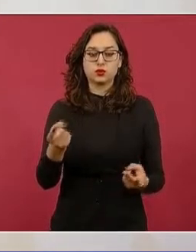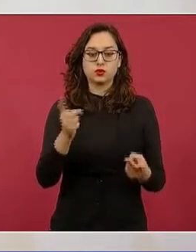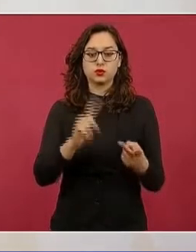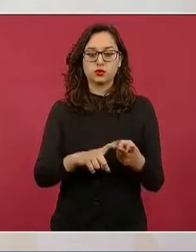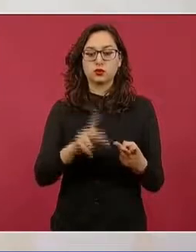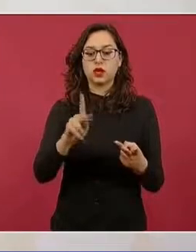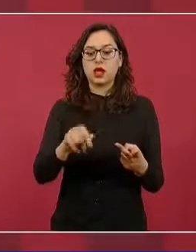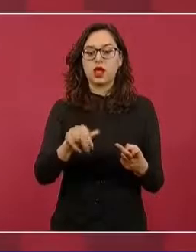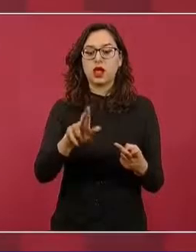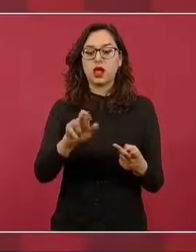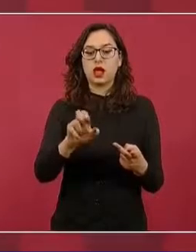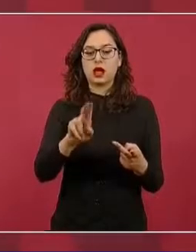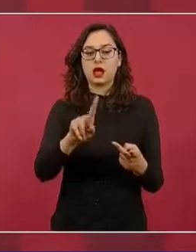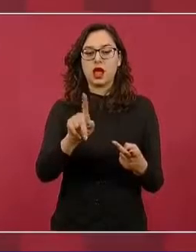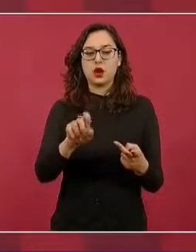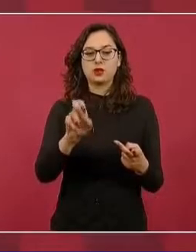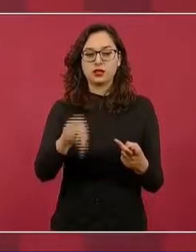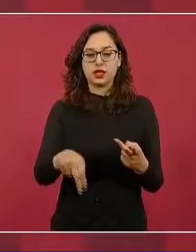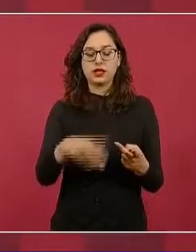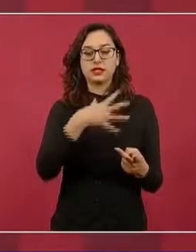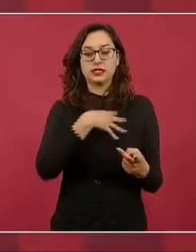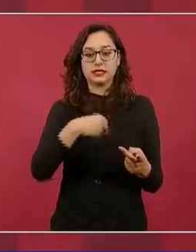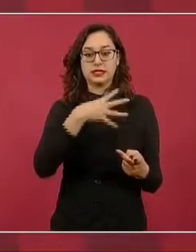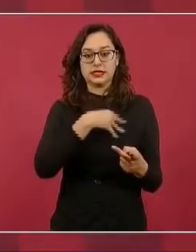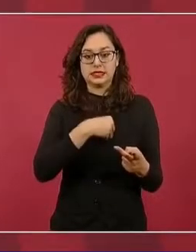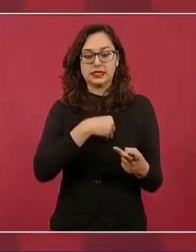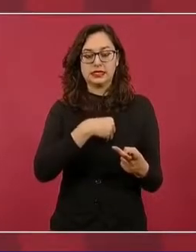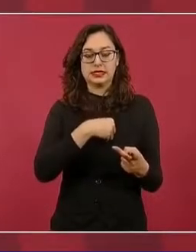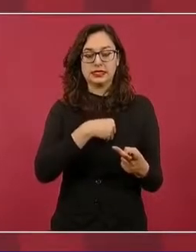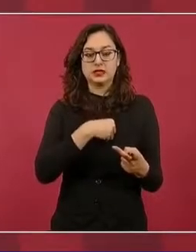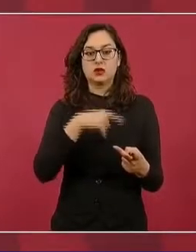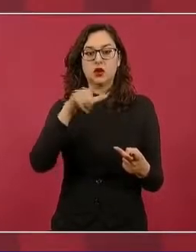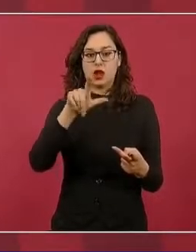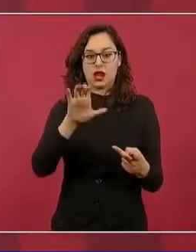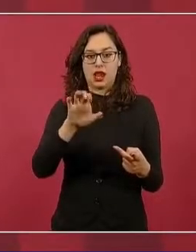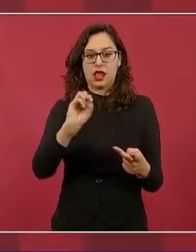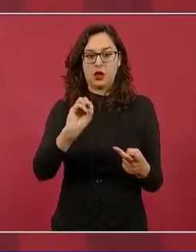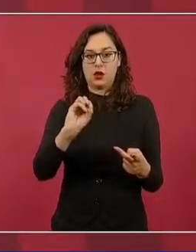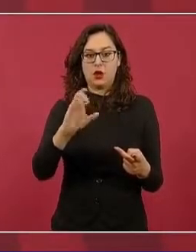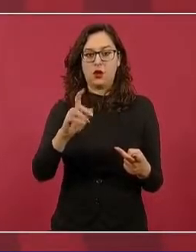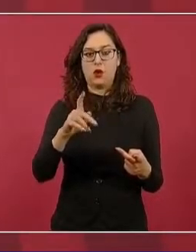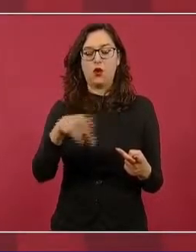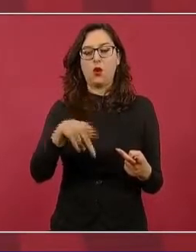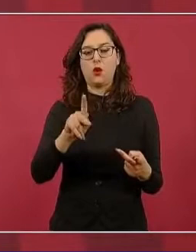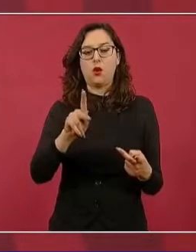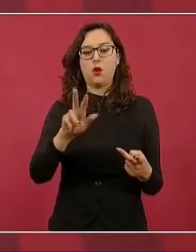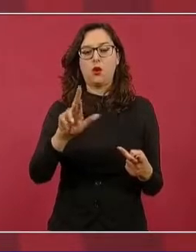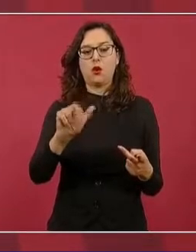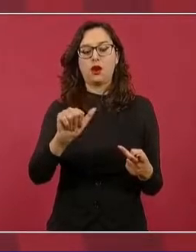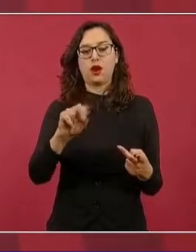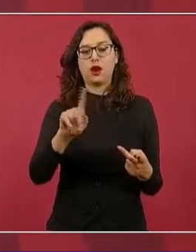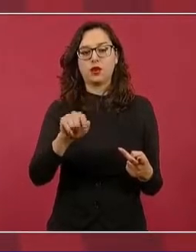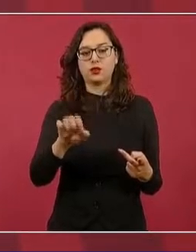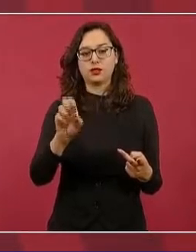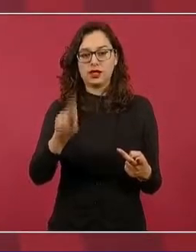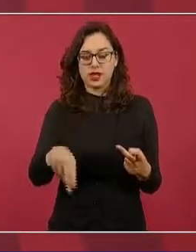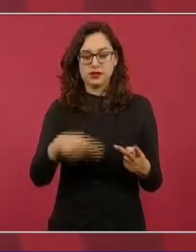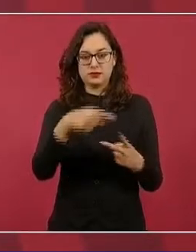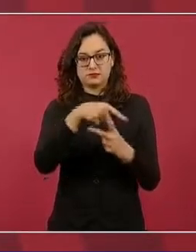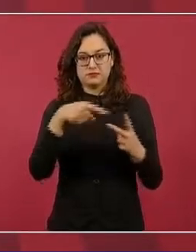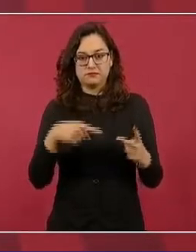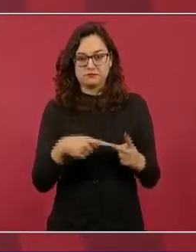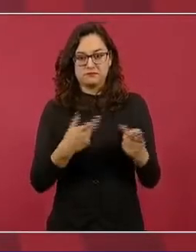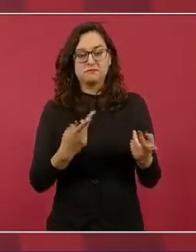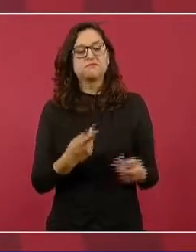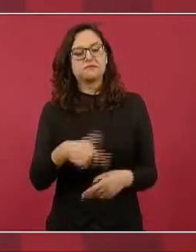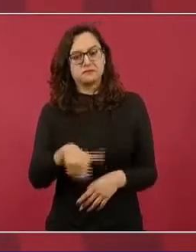Krause, hijo, León Krause, los dos, que digan